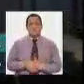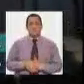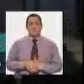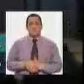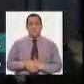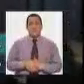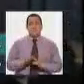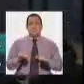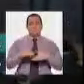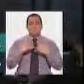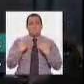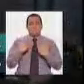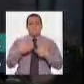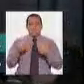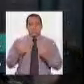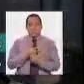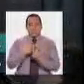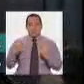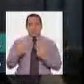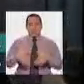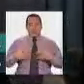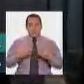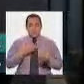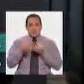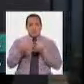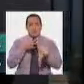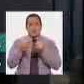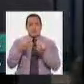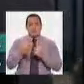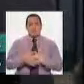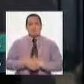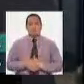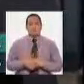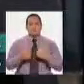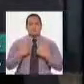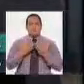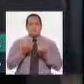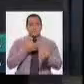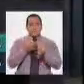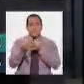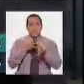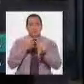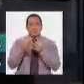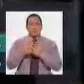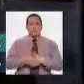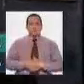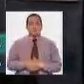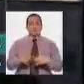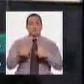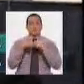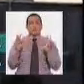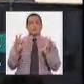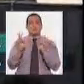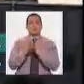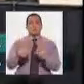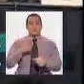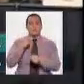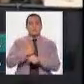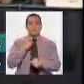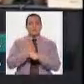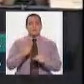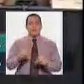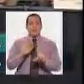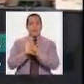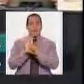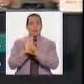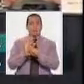Sí, sin perjuicio de que mis colegas también puedan intervenir, quiero decirles que es una reunión de trabajo